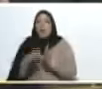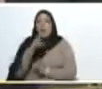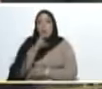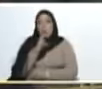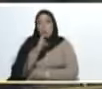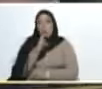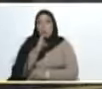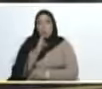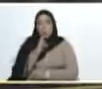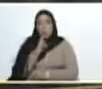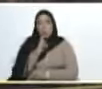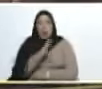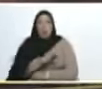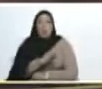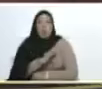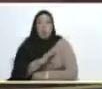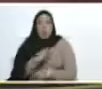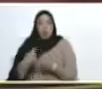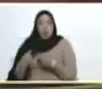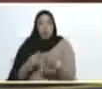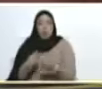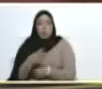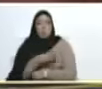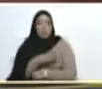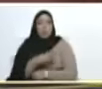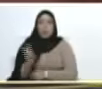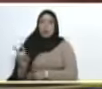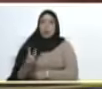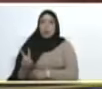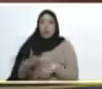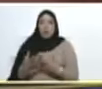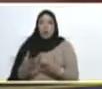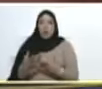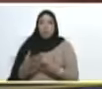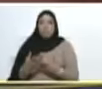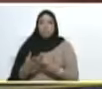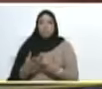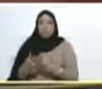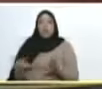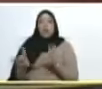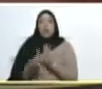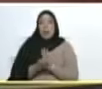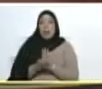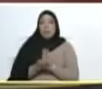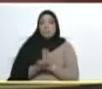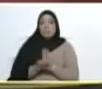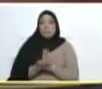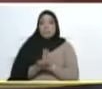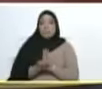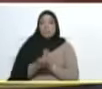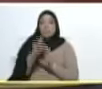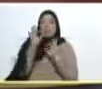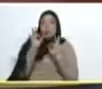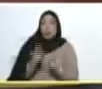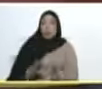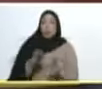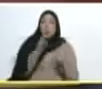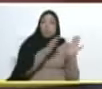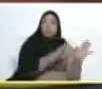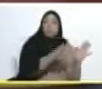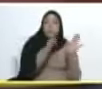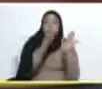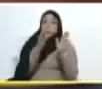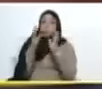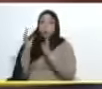en un territorio que es incontrovertiblemente venezolano. Una ley para que, de manera ordenada y en el